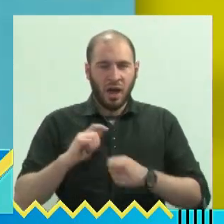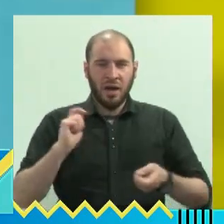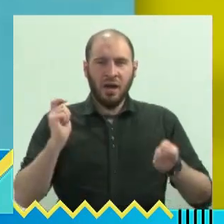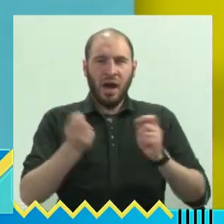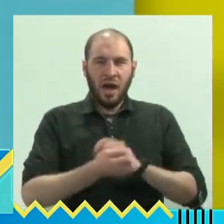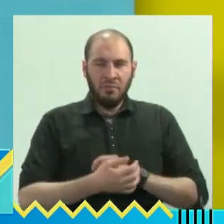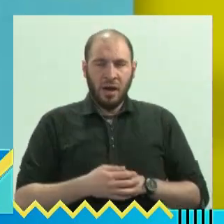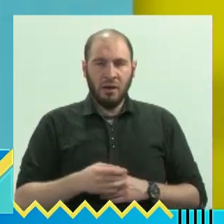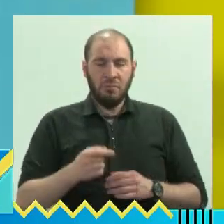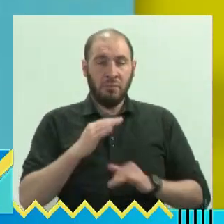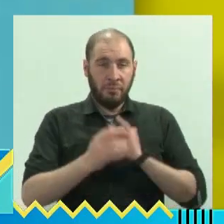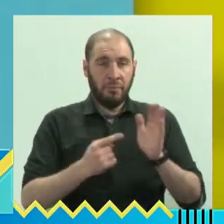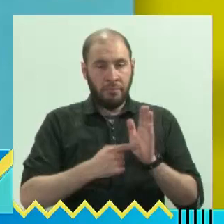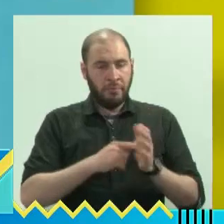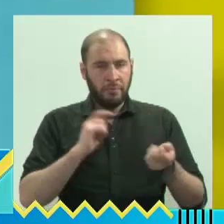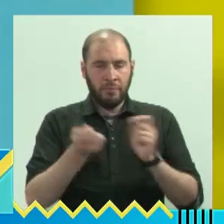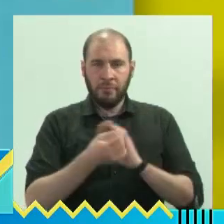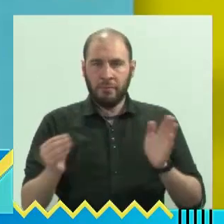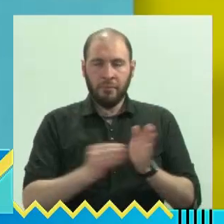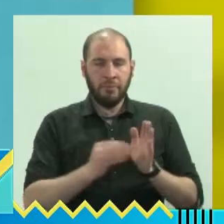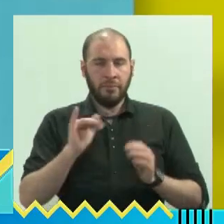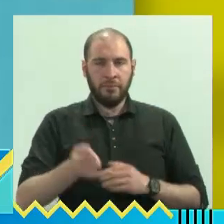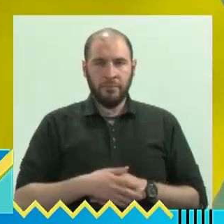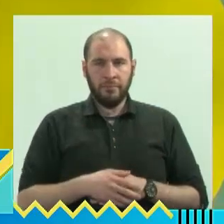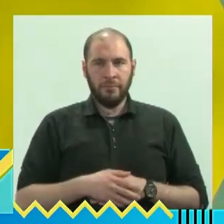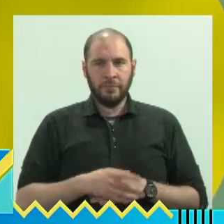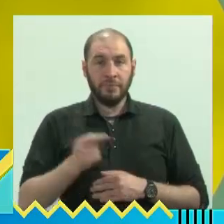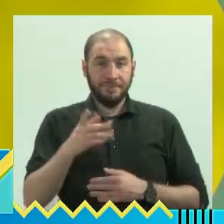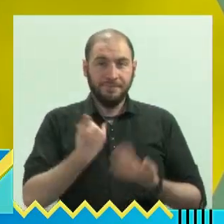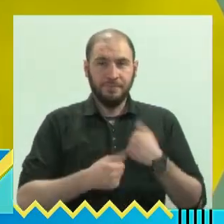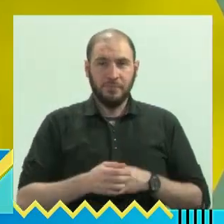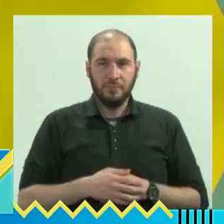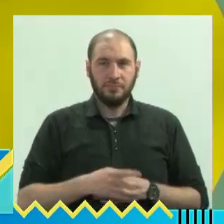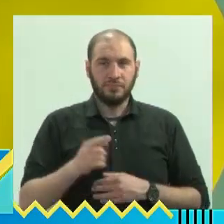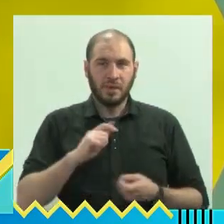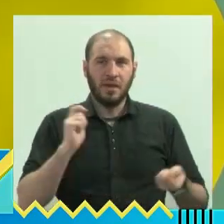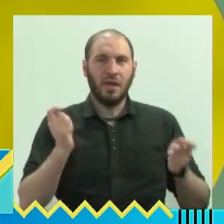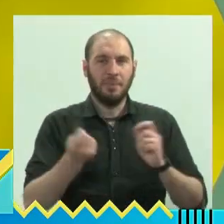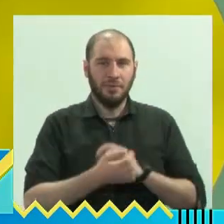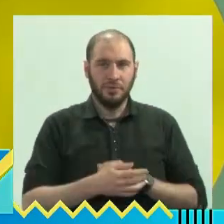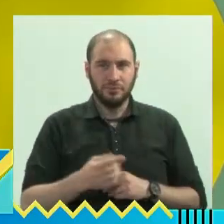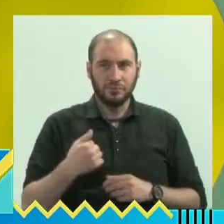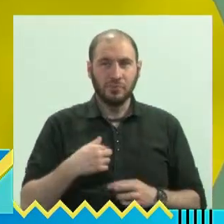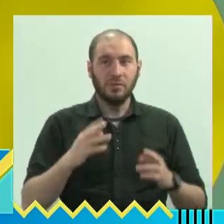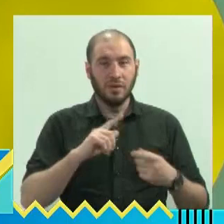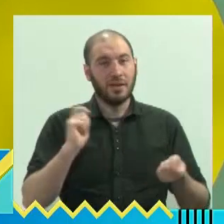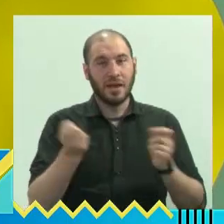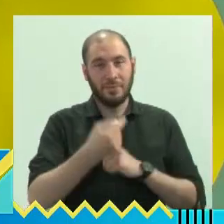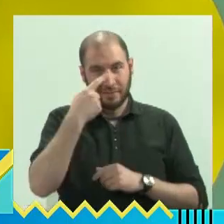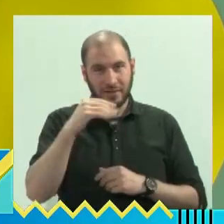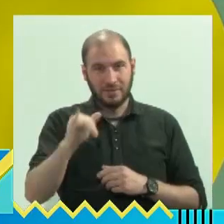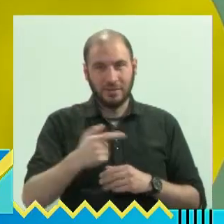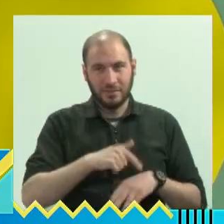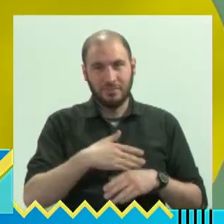transformando y que ha querido reflejar esa transformación. Si te animás. Que se haya ido transformando, yo espero que se transforme en realidad